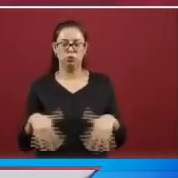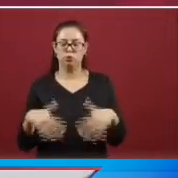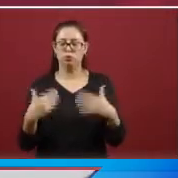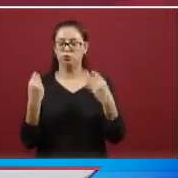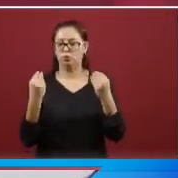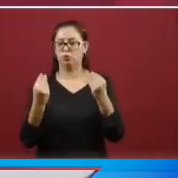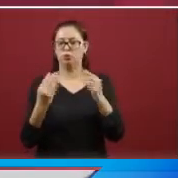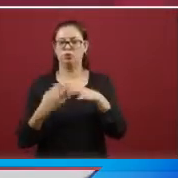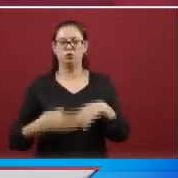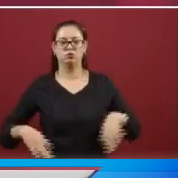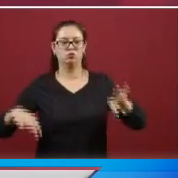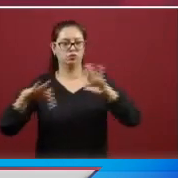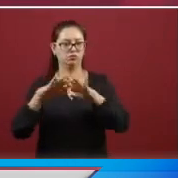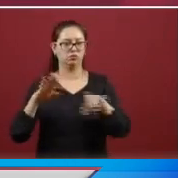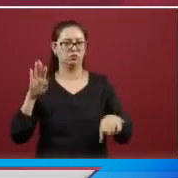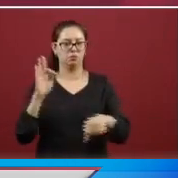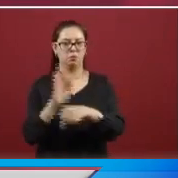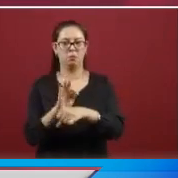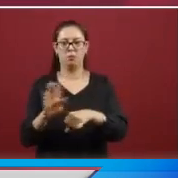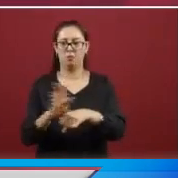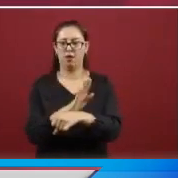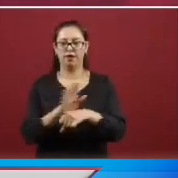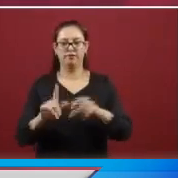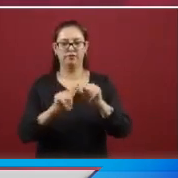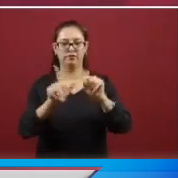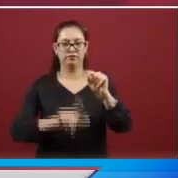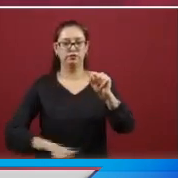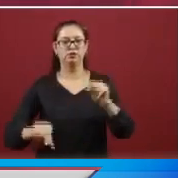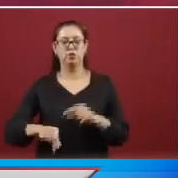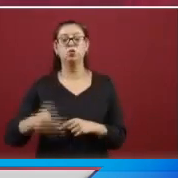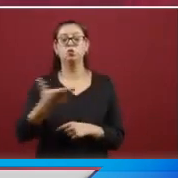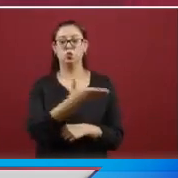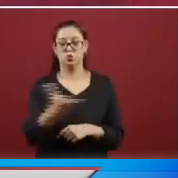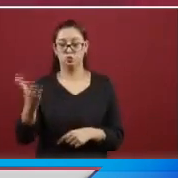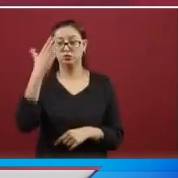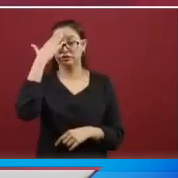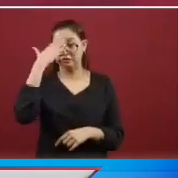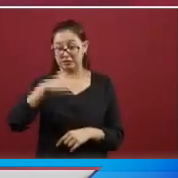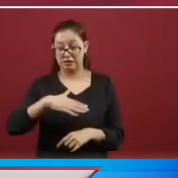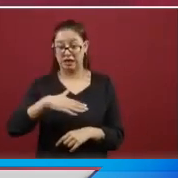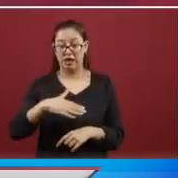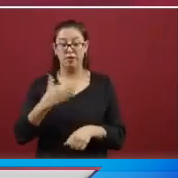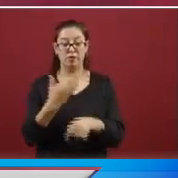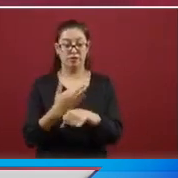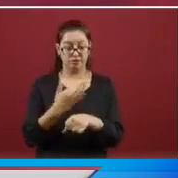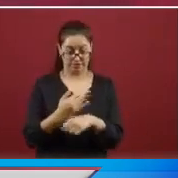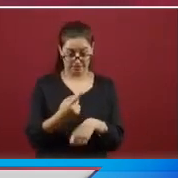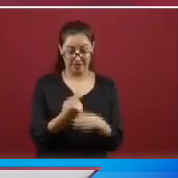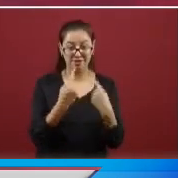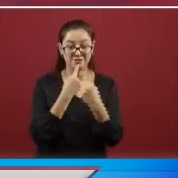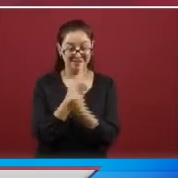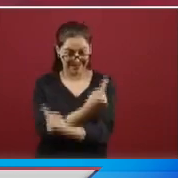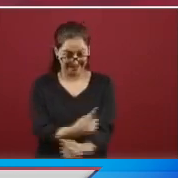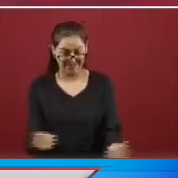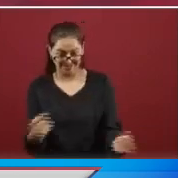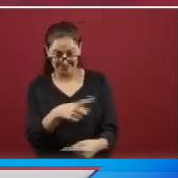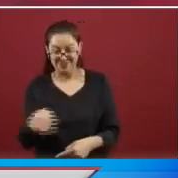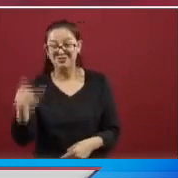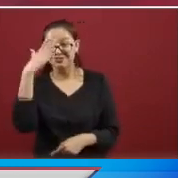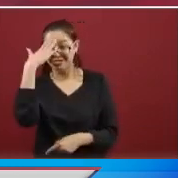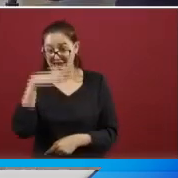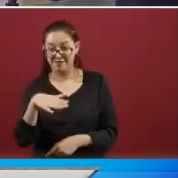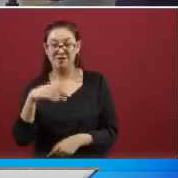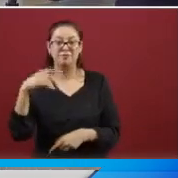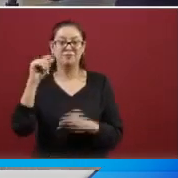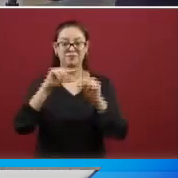Jesús Seade. El subsecretario de Relaciones Exteriores, quien es el representante en las negociaciones del Tratado de Libre Comercio,